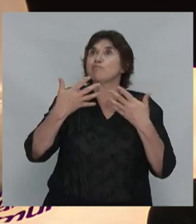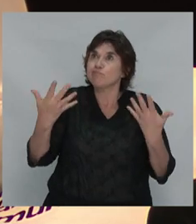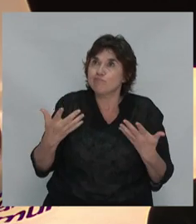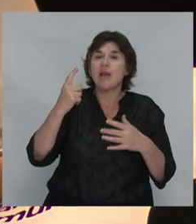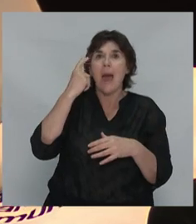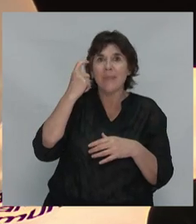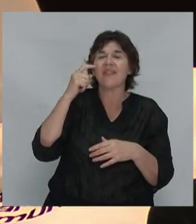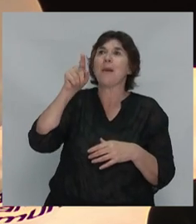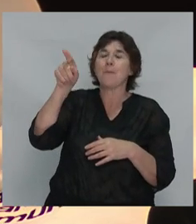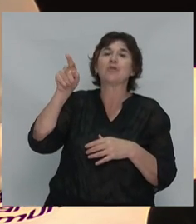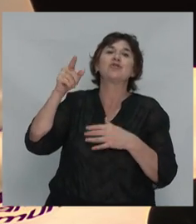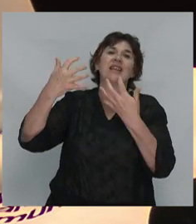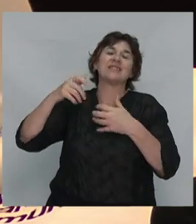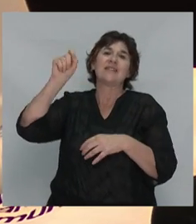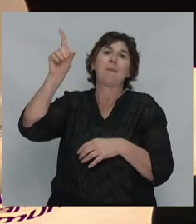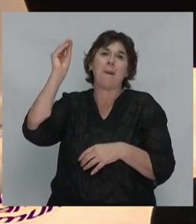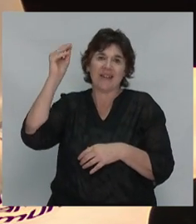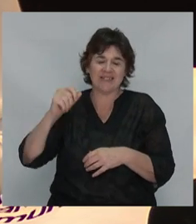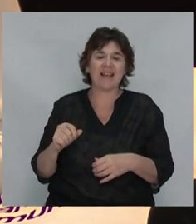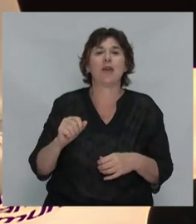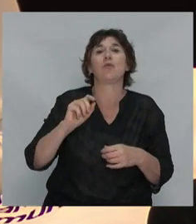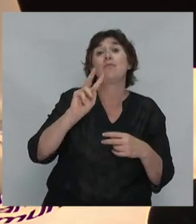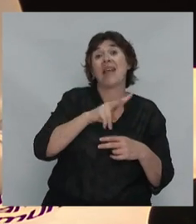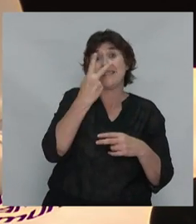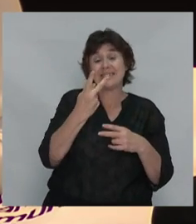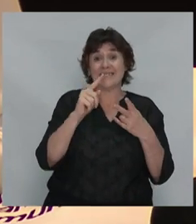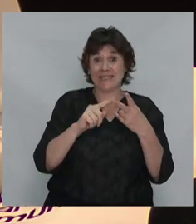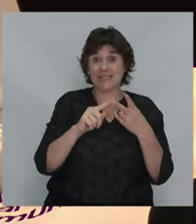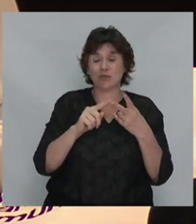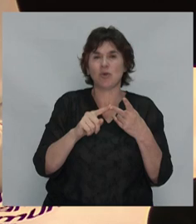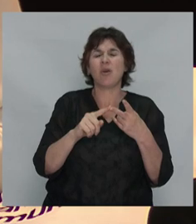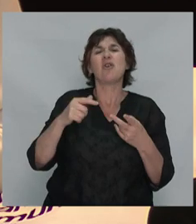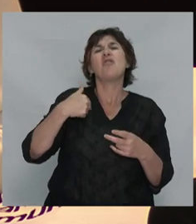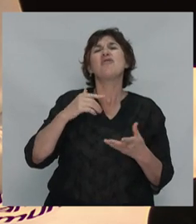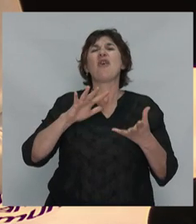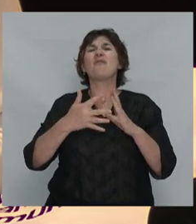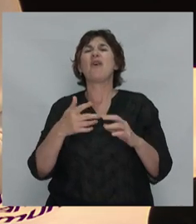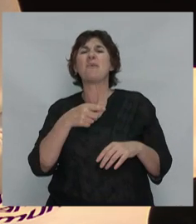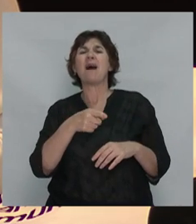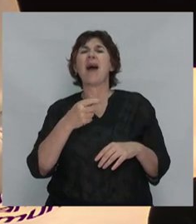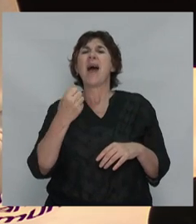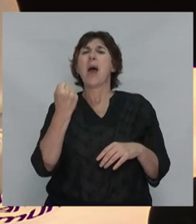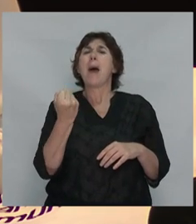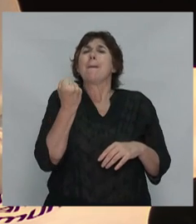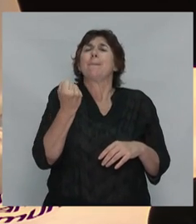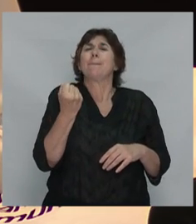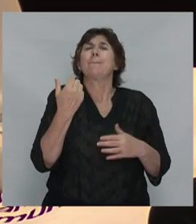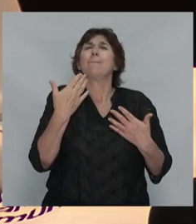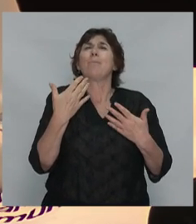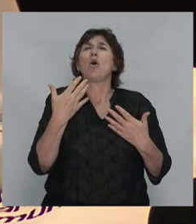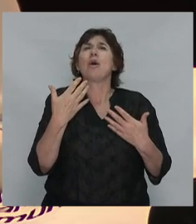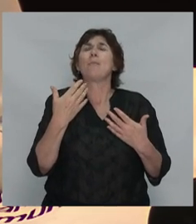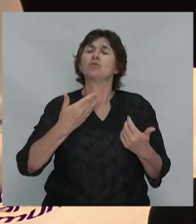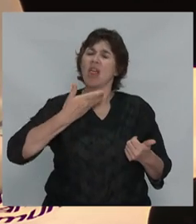lección es que hemos subestimado la capacidad del poder de apropiarse de nuestros discursos en